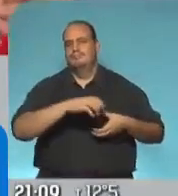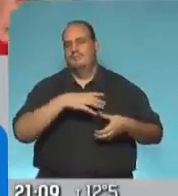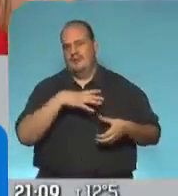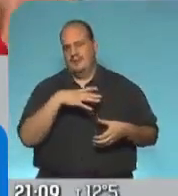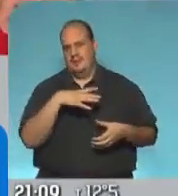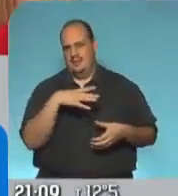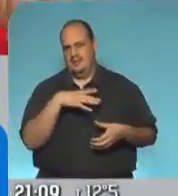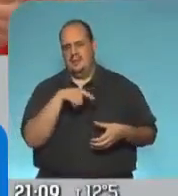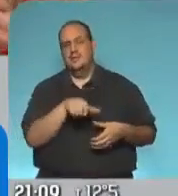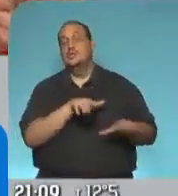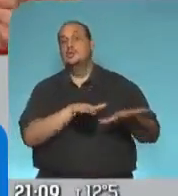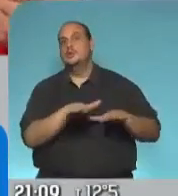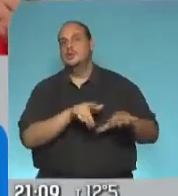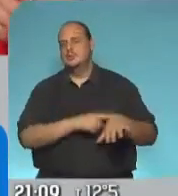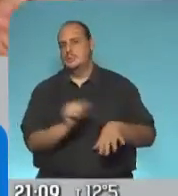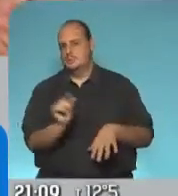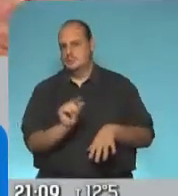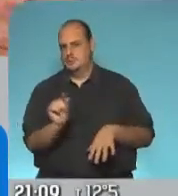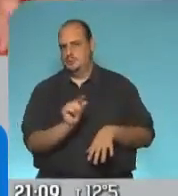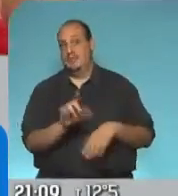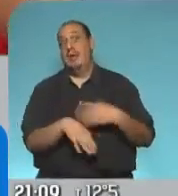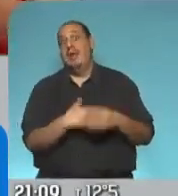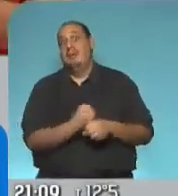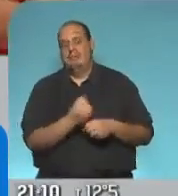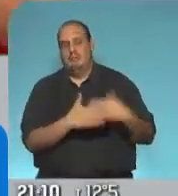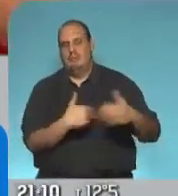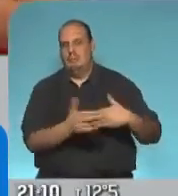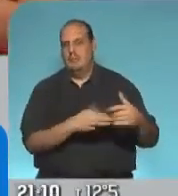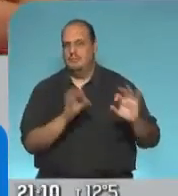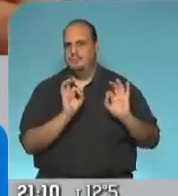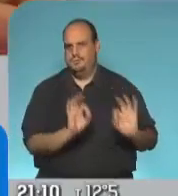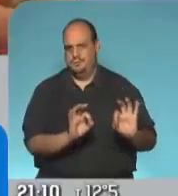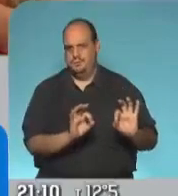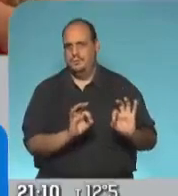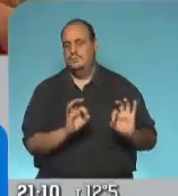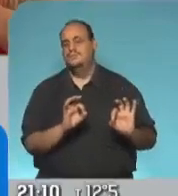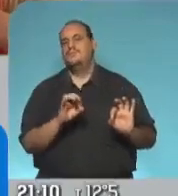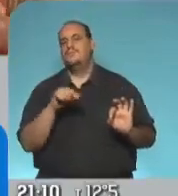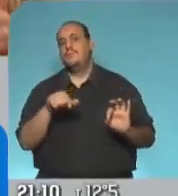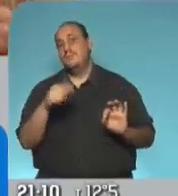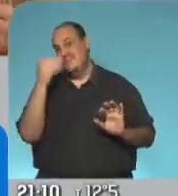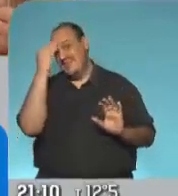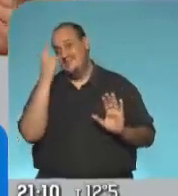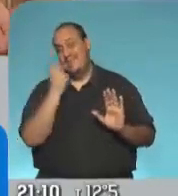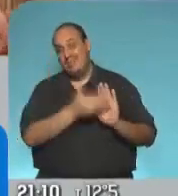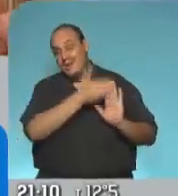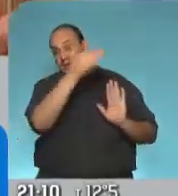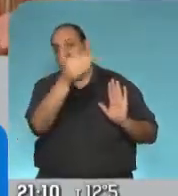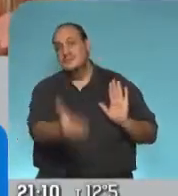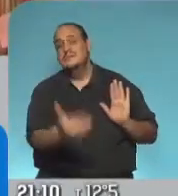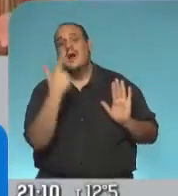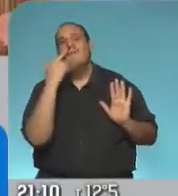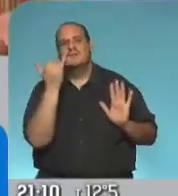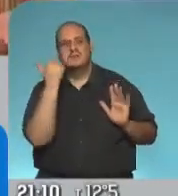bueno, esto es una situación circunstancial hasta que podamos avanzar con las obras. Mientras tanto, se va a resolver así. En 15 días calculan que van a